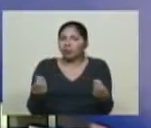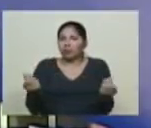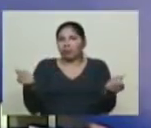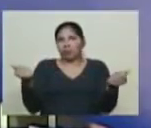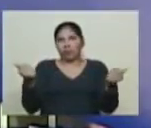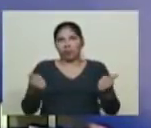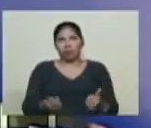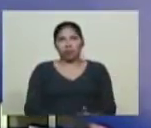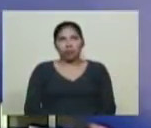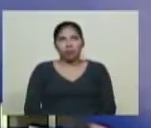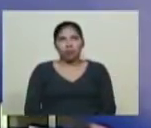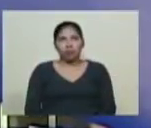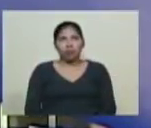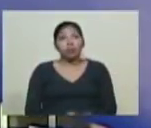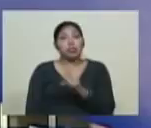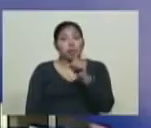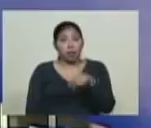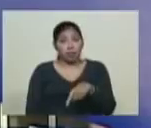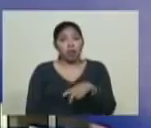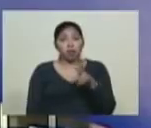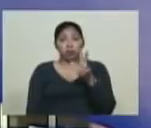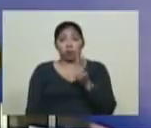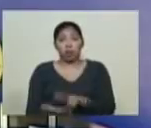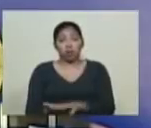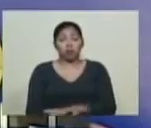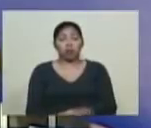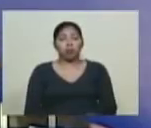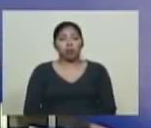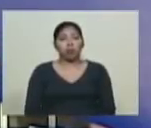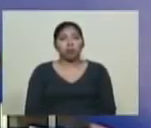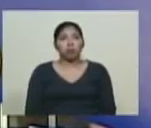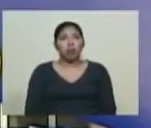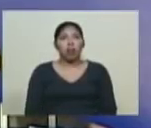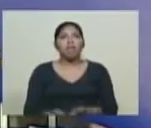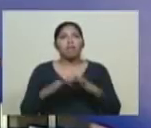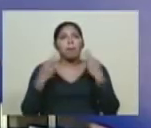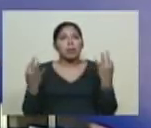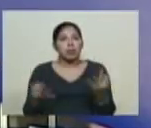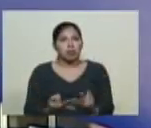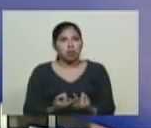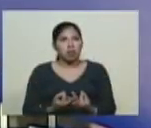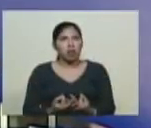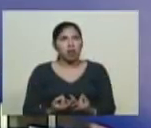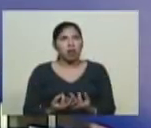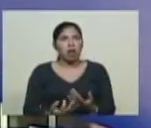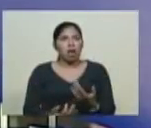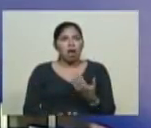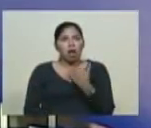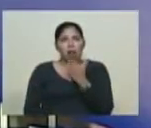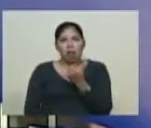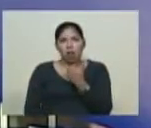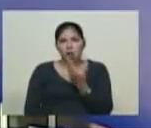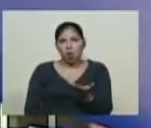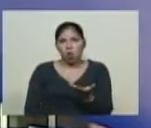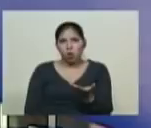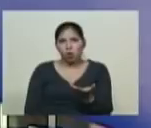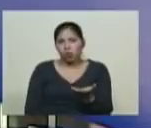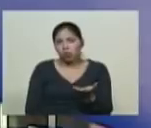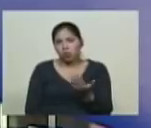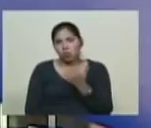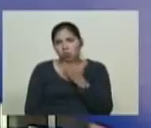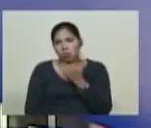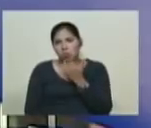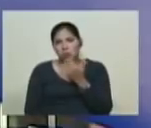estamos certificando atención a las familias que tienen algún componente en la